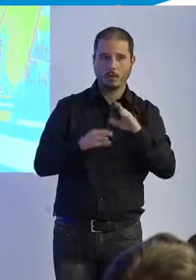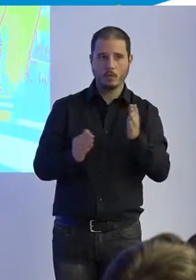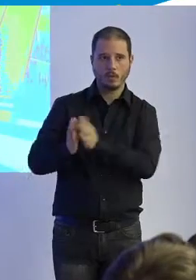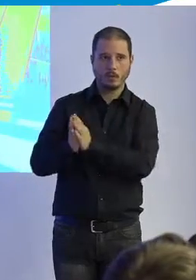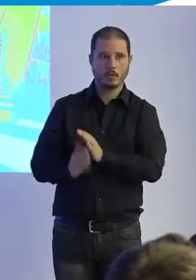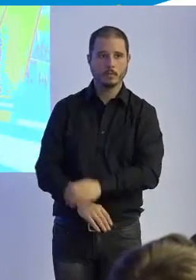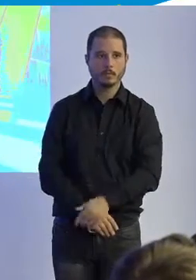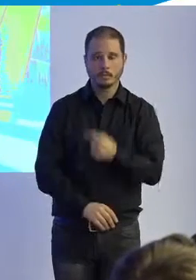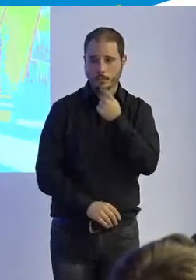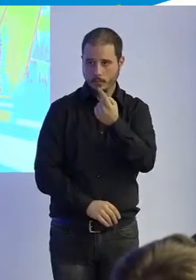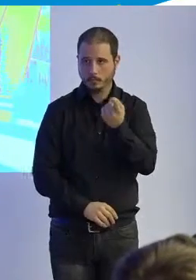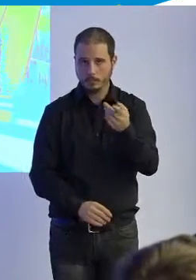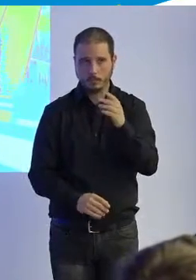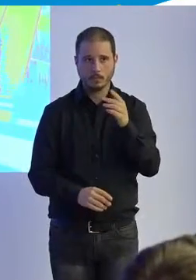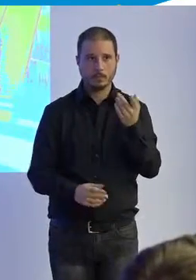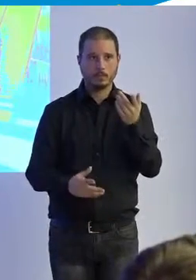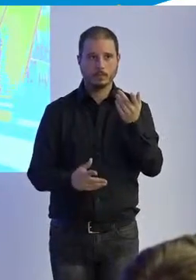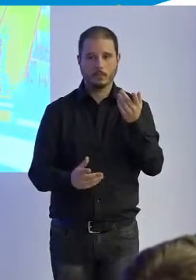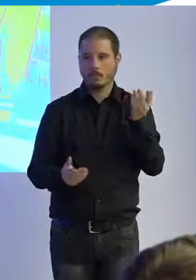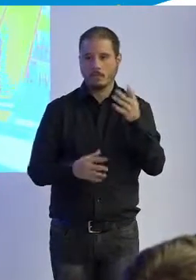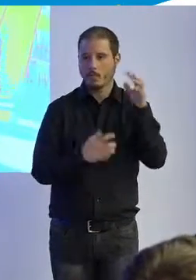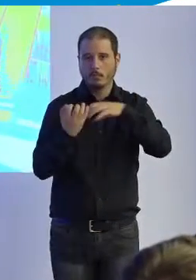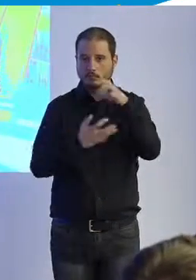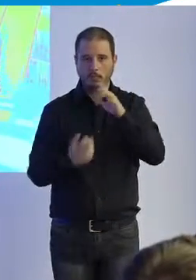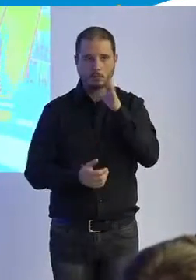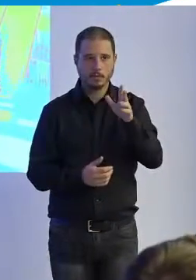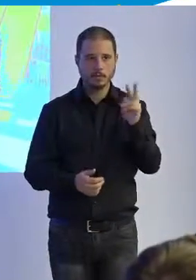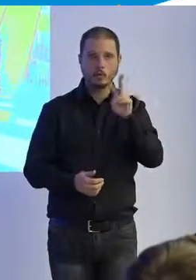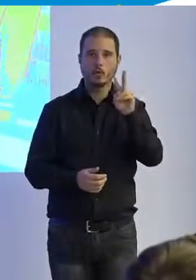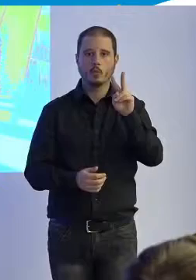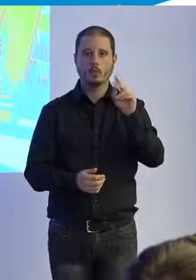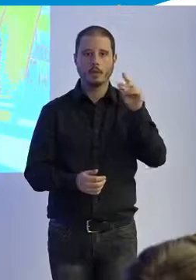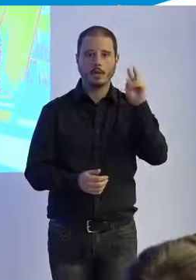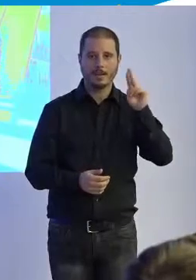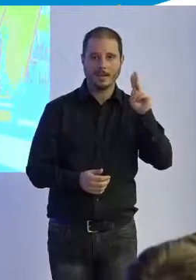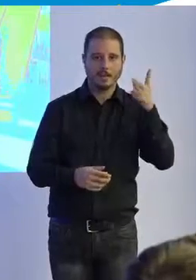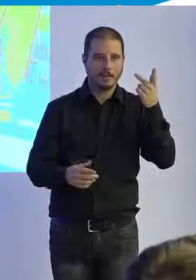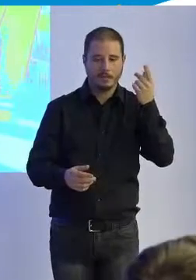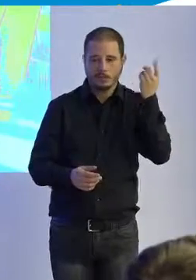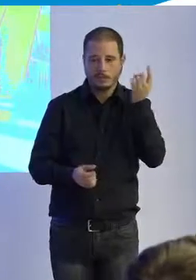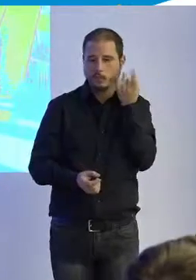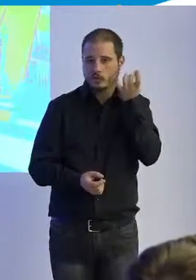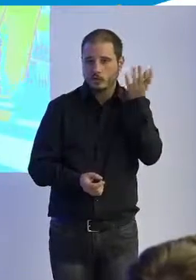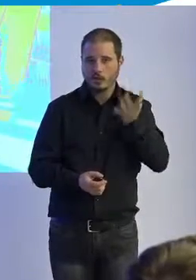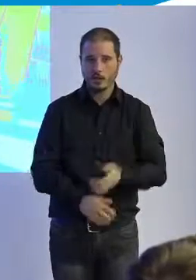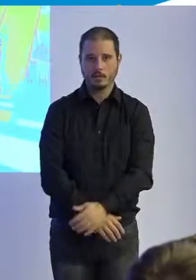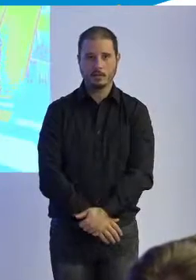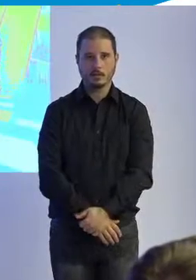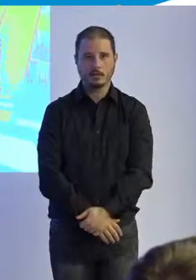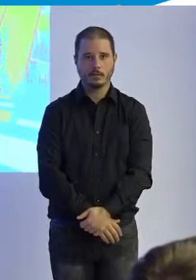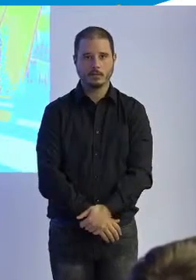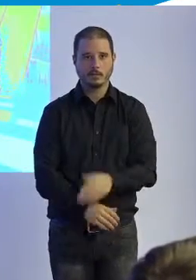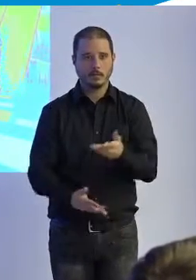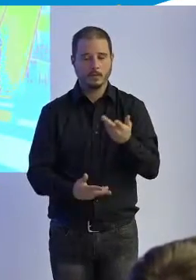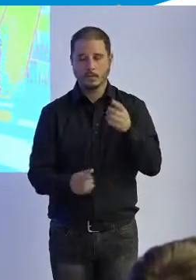decir algo polémico, pero la VR es una chorrada. O sea, sí, es que no es... El problema que está pasando, igual que con el tema de la estereoscopía y